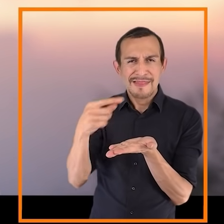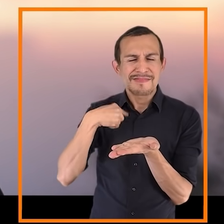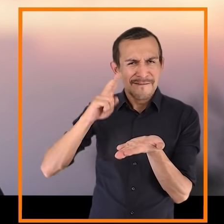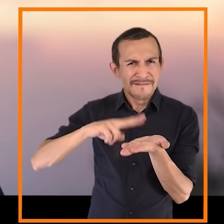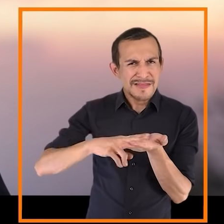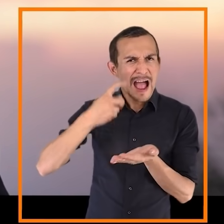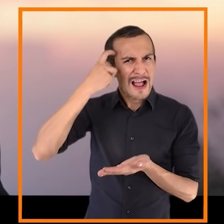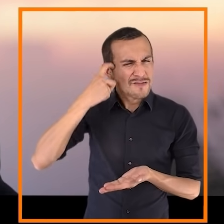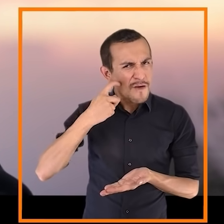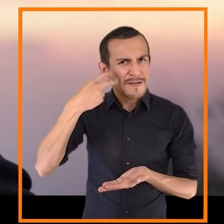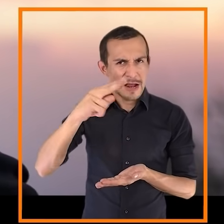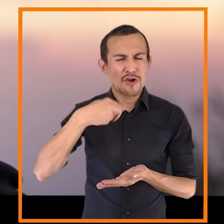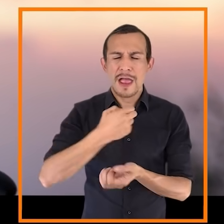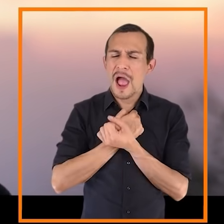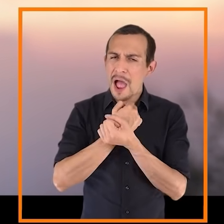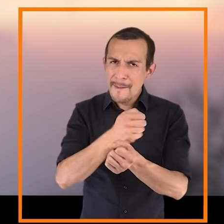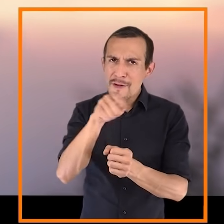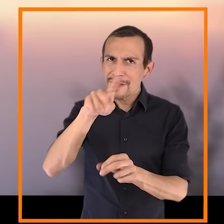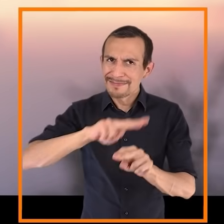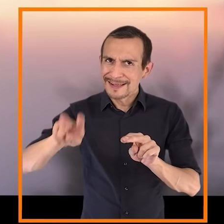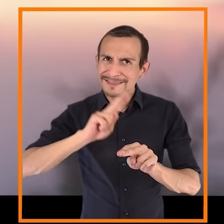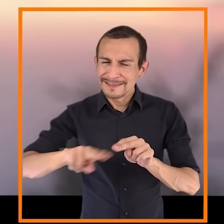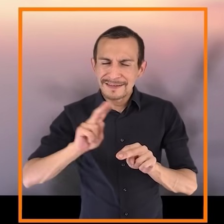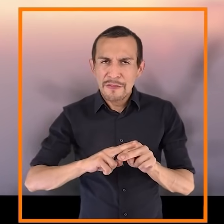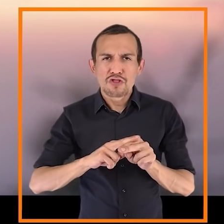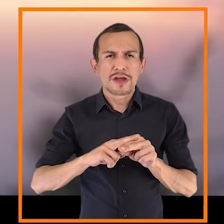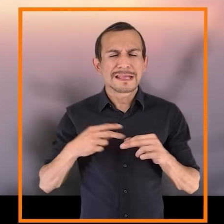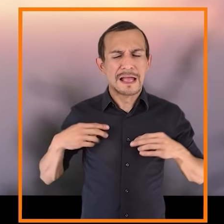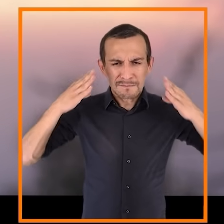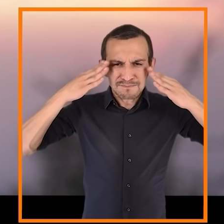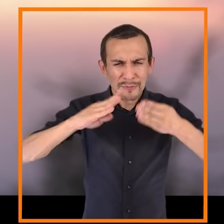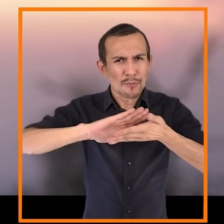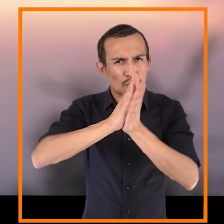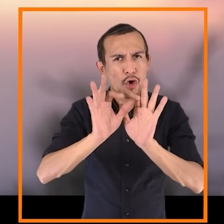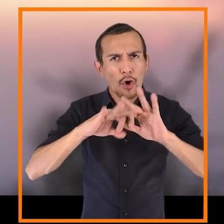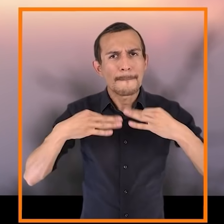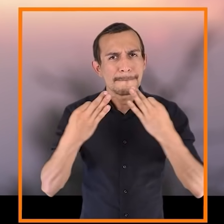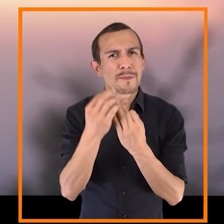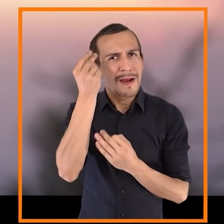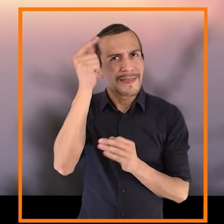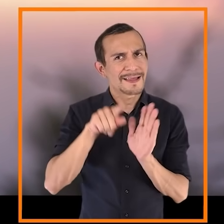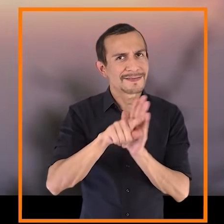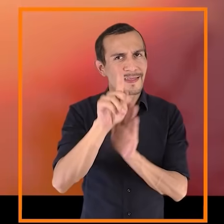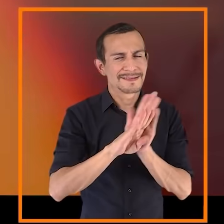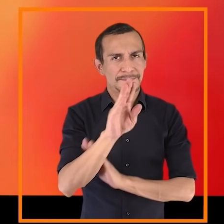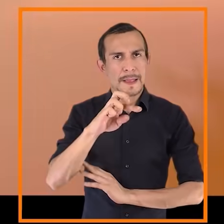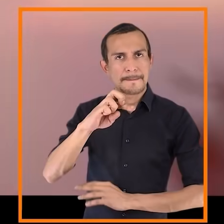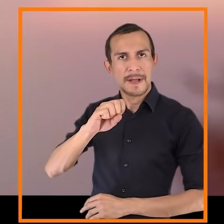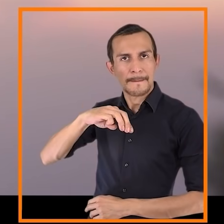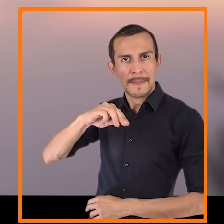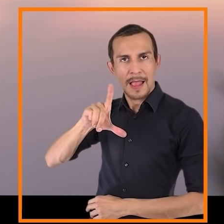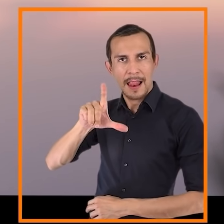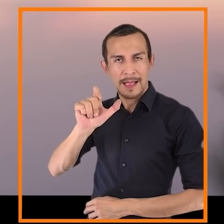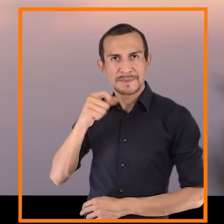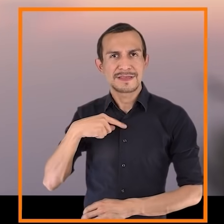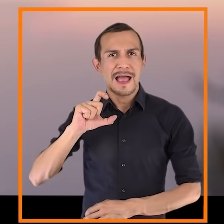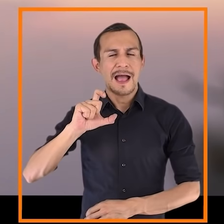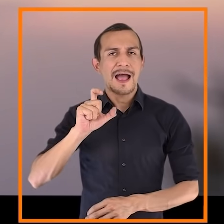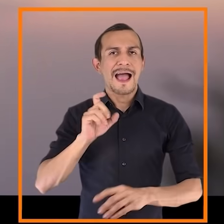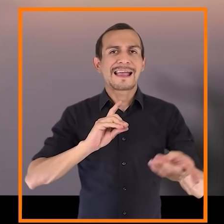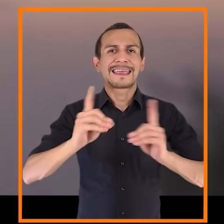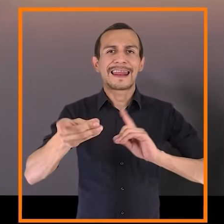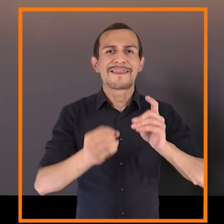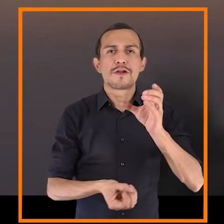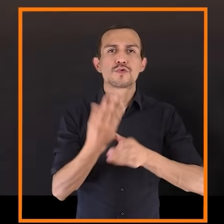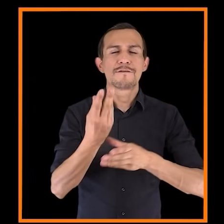esté convencido, que el emprendedor realmente ame lo que está haciendo y esté jugado por entero por la idea que está desarrollando. Pamela Escobar,